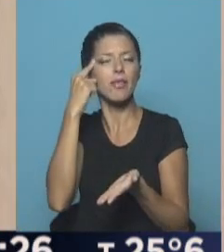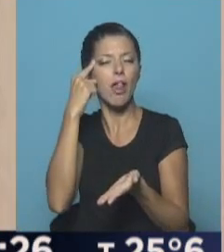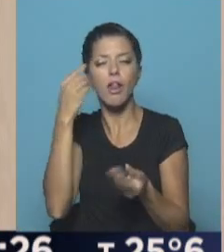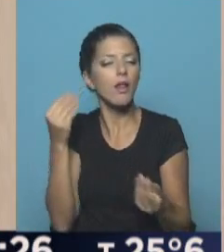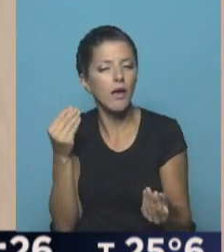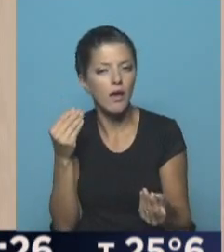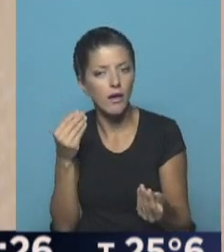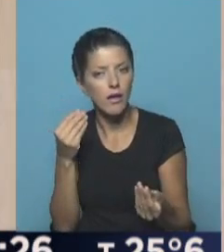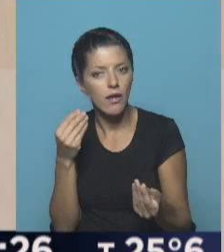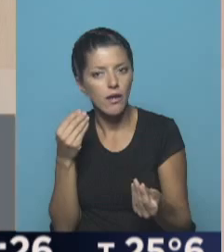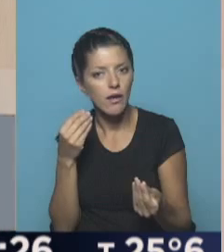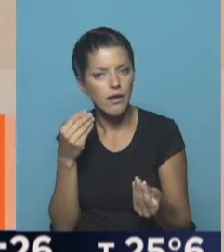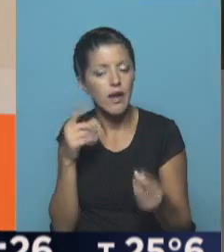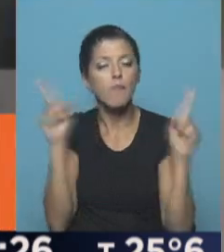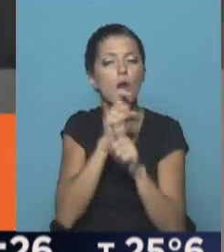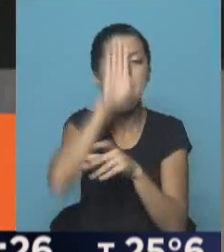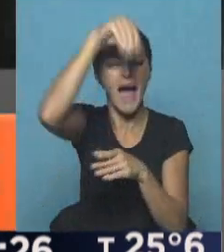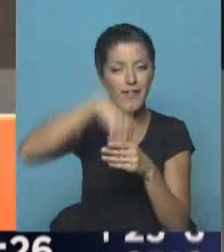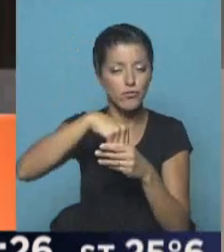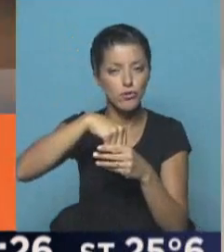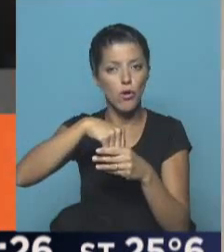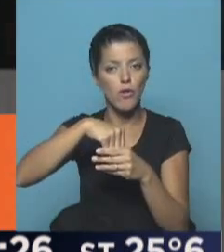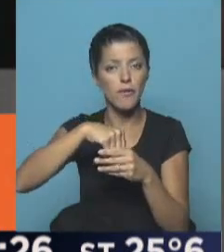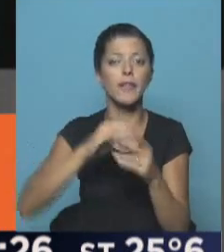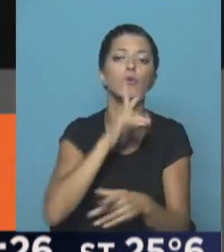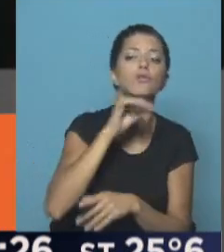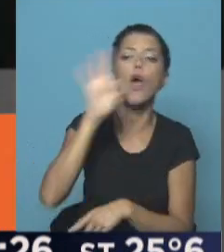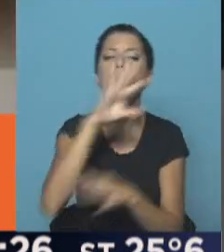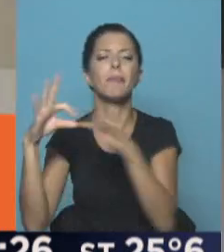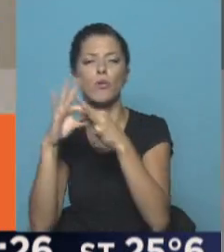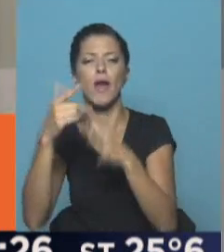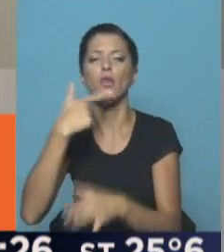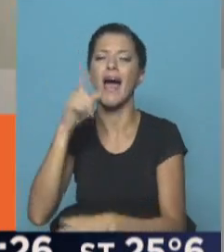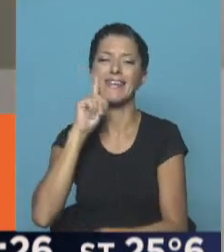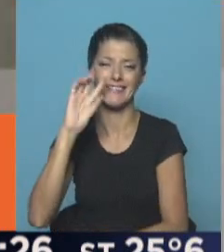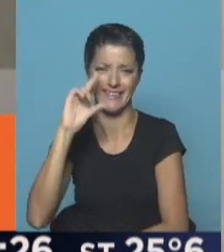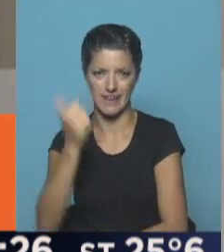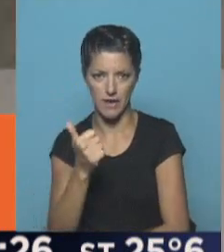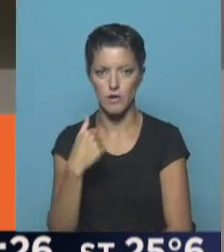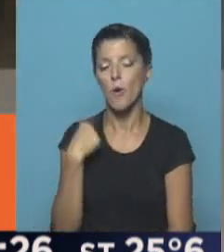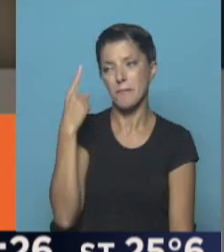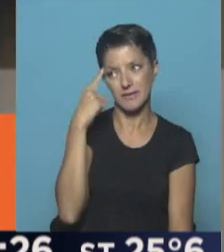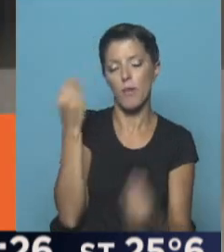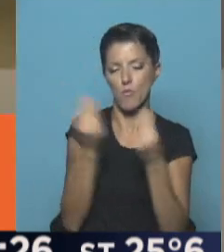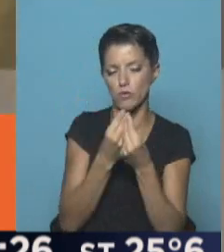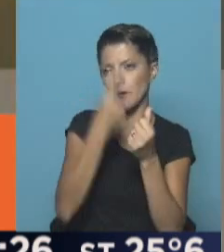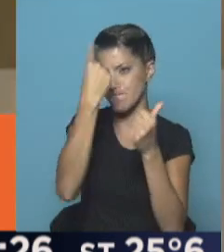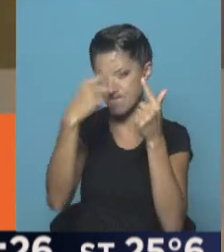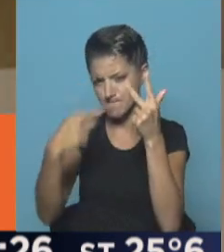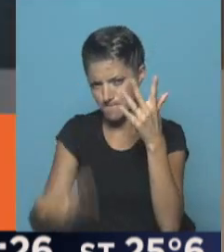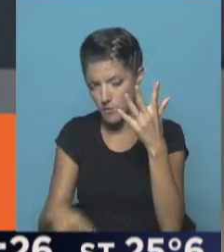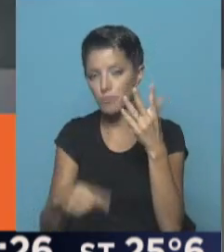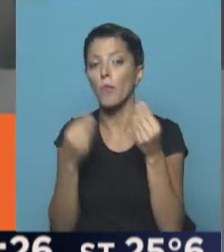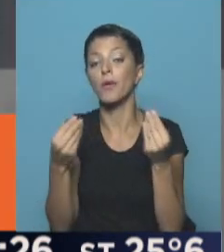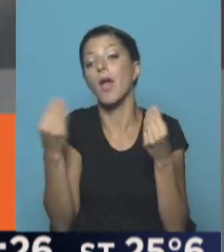que tenía que ver con una cuestión interna o que tenía que ver con Siria? Pensé en varias hipótesis, porque hay una pluralidad